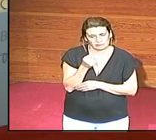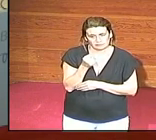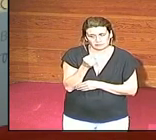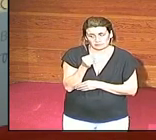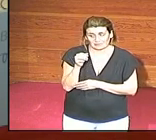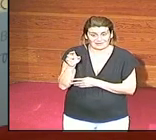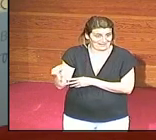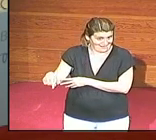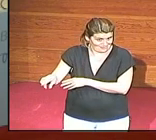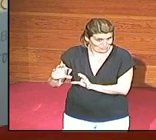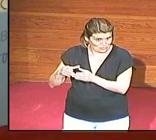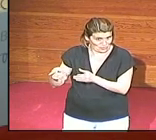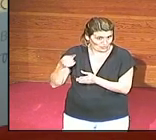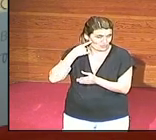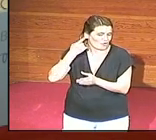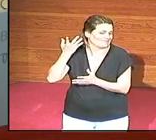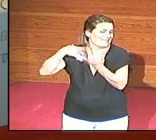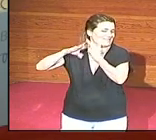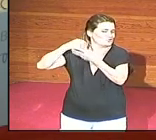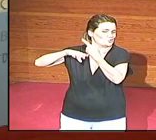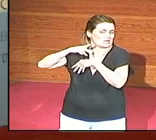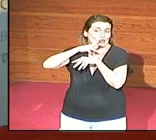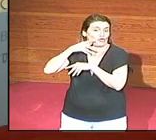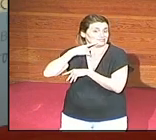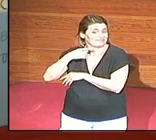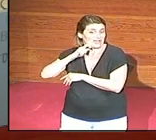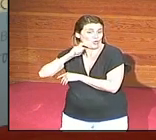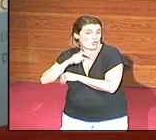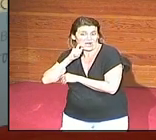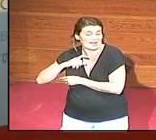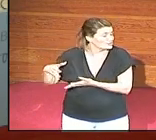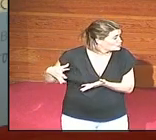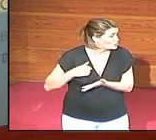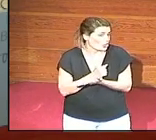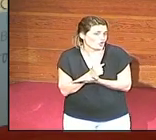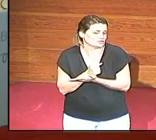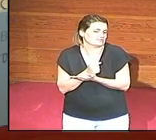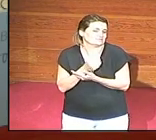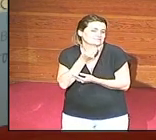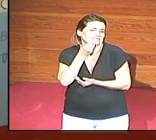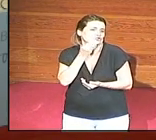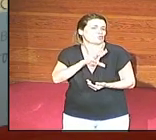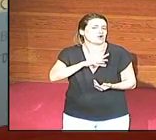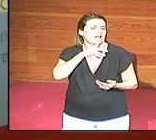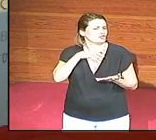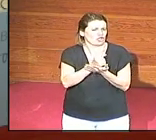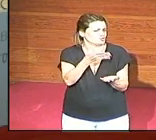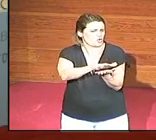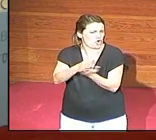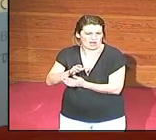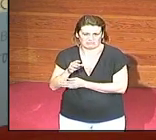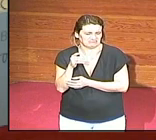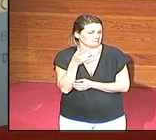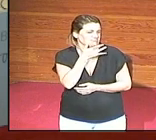excusa por la que todos los ucranianos son nazis. Son nazis y merecen morir. Quiero decir, esta